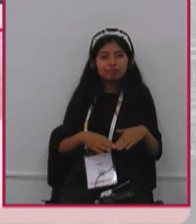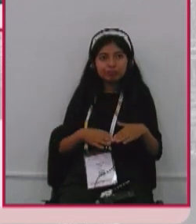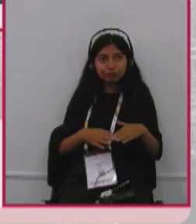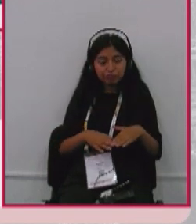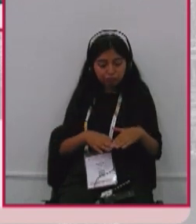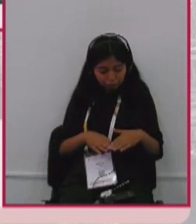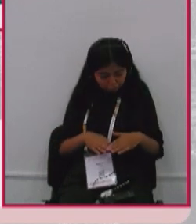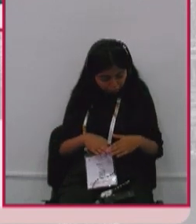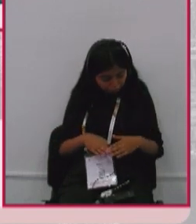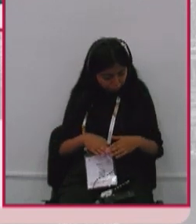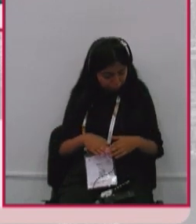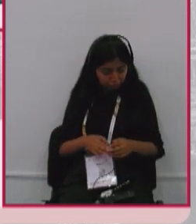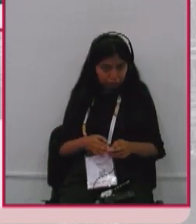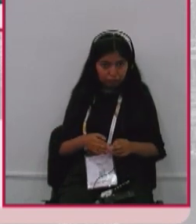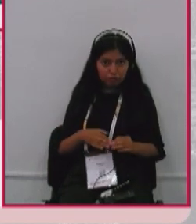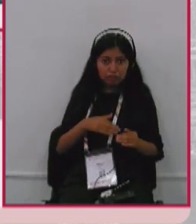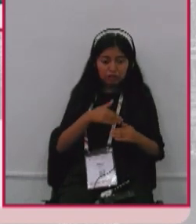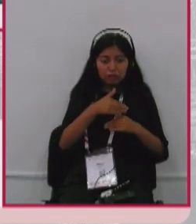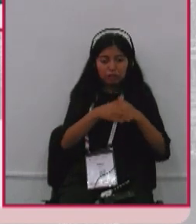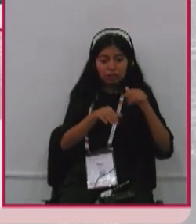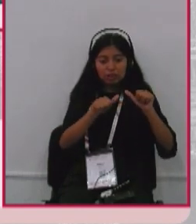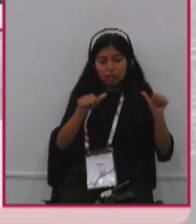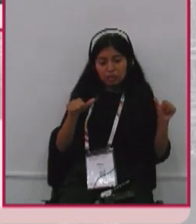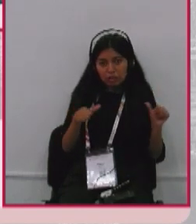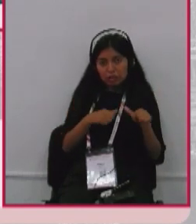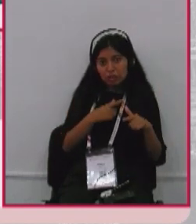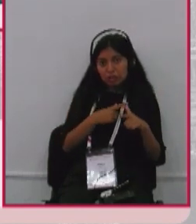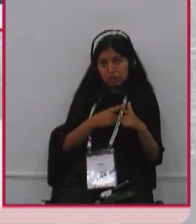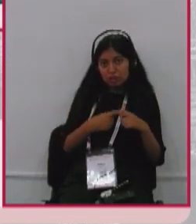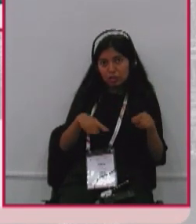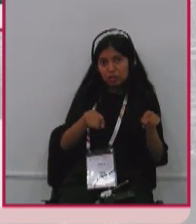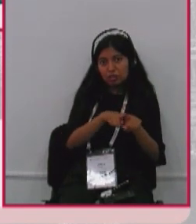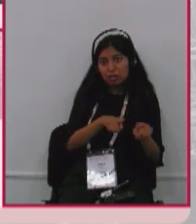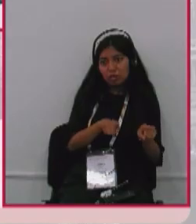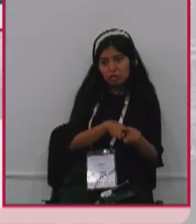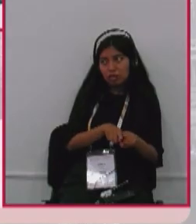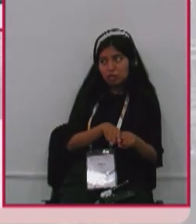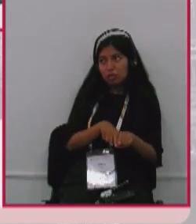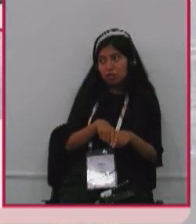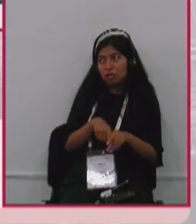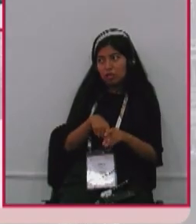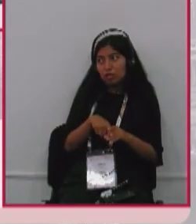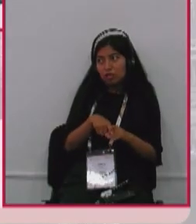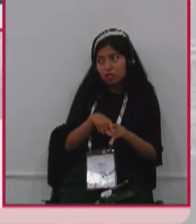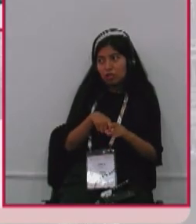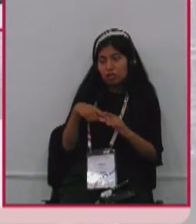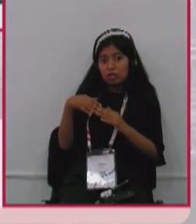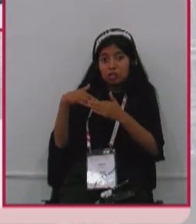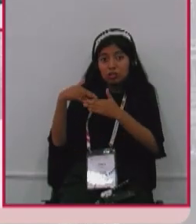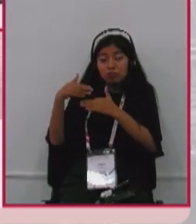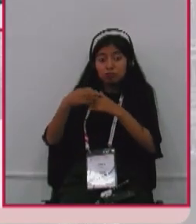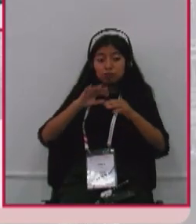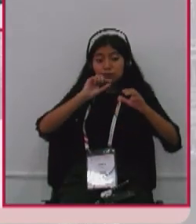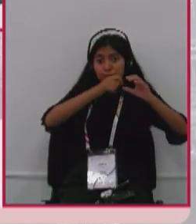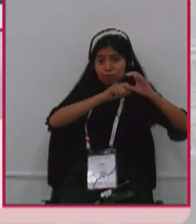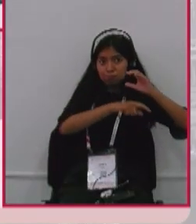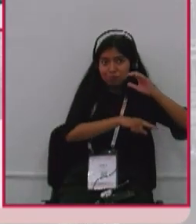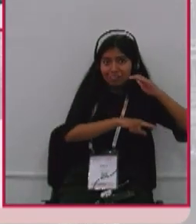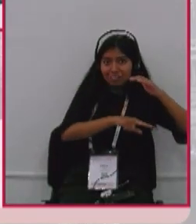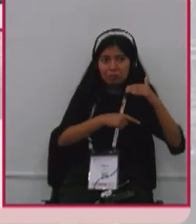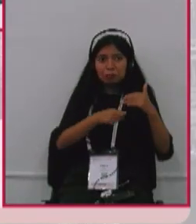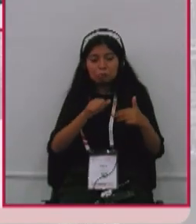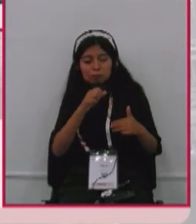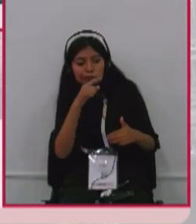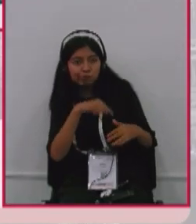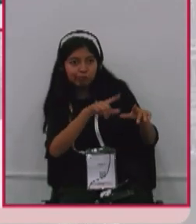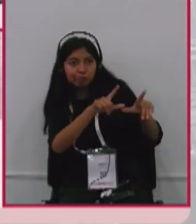Focalización de áreas a lixiviar, ¿no? Entonces también es otra gran ventaja el injection leaching. Perforamos y yo digo, oye, no me interesa esta